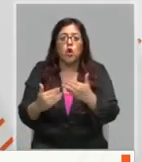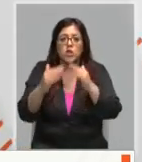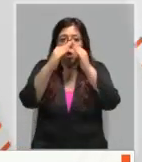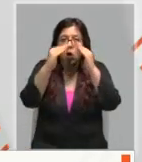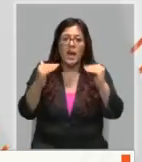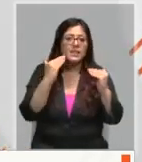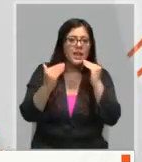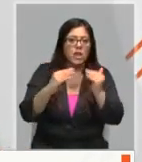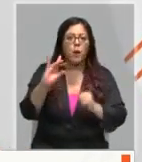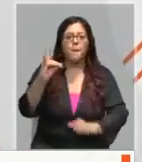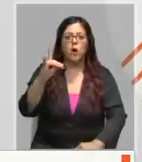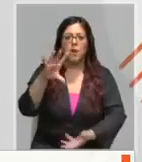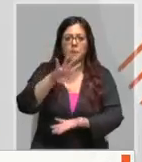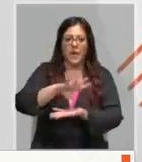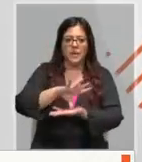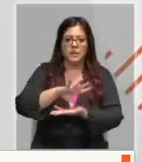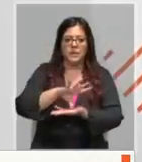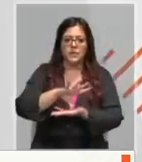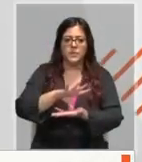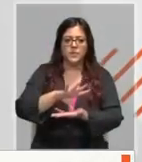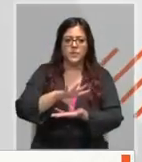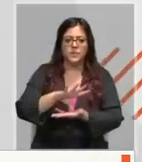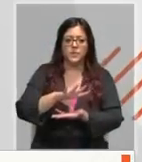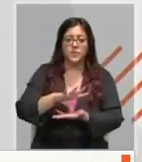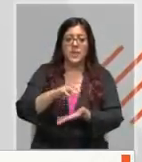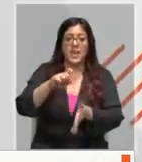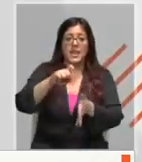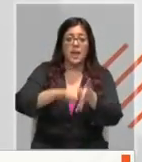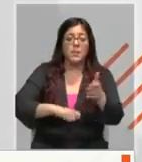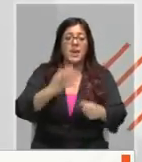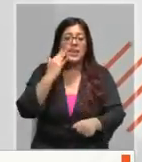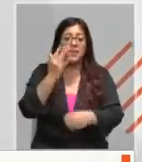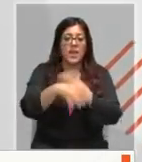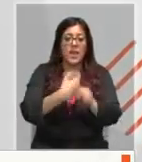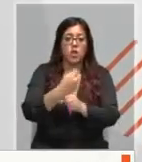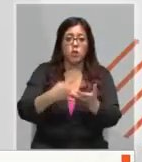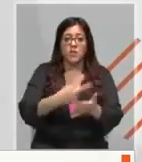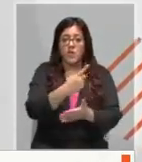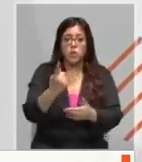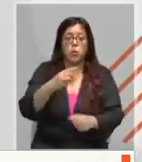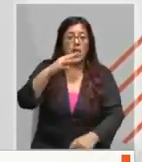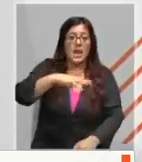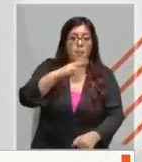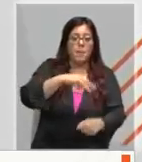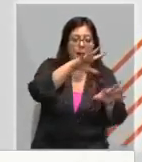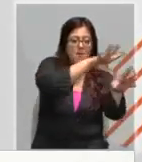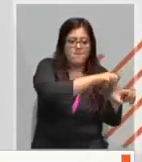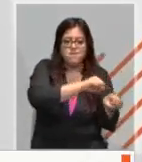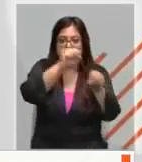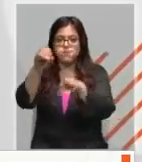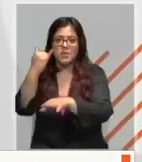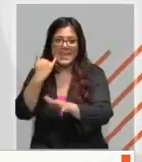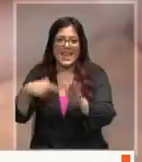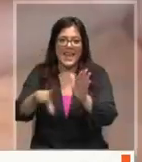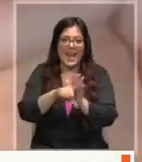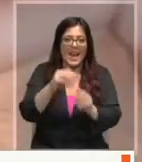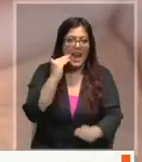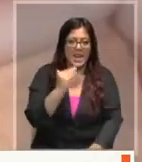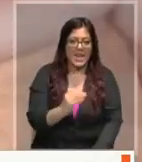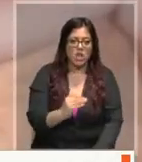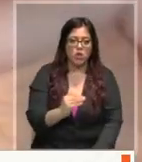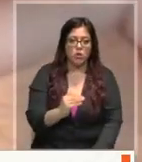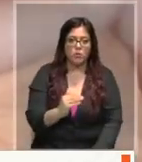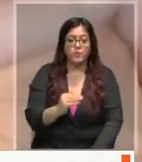de menores en Bolivia. En abril del 2021, la mamá del niño sacó de Chile ilegalmente a Dylan. Ella,